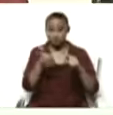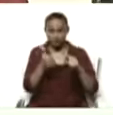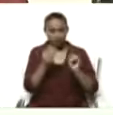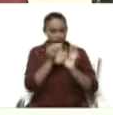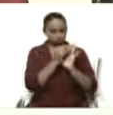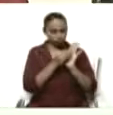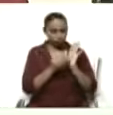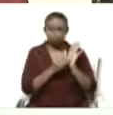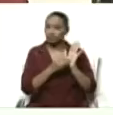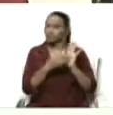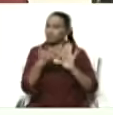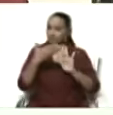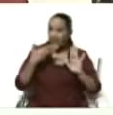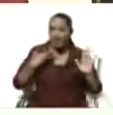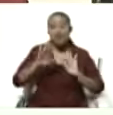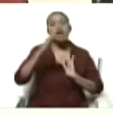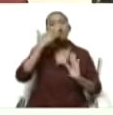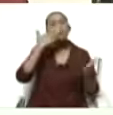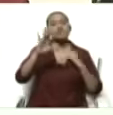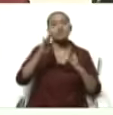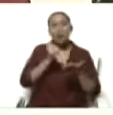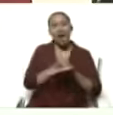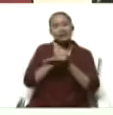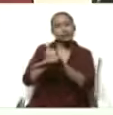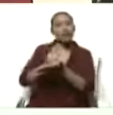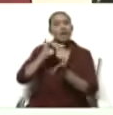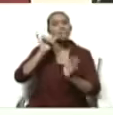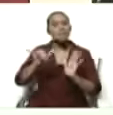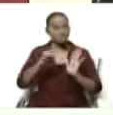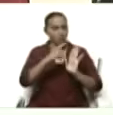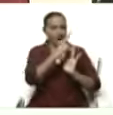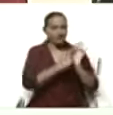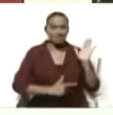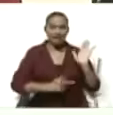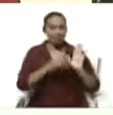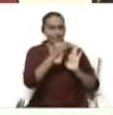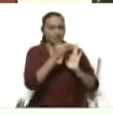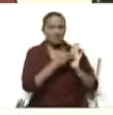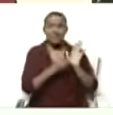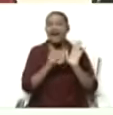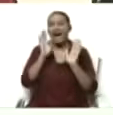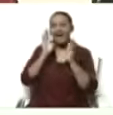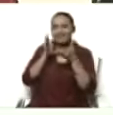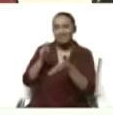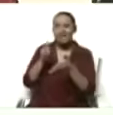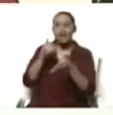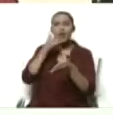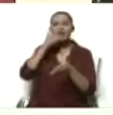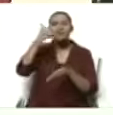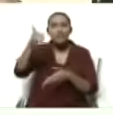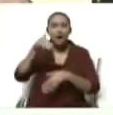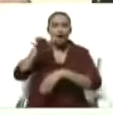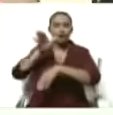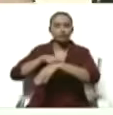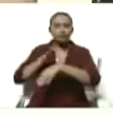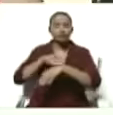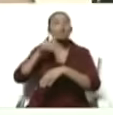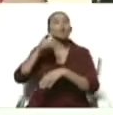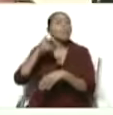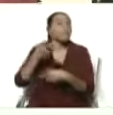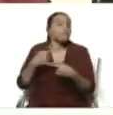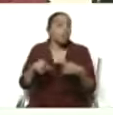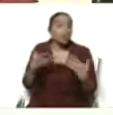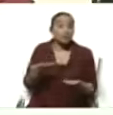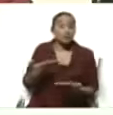su vida militante para toda su vida militante atenderlo llamarlo por eso el contacto